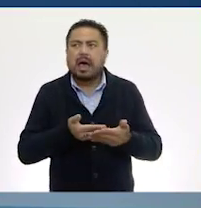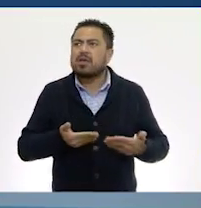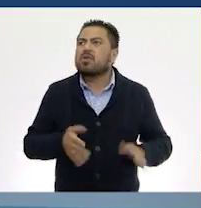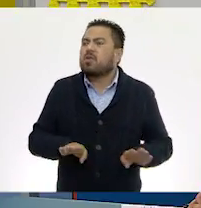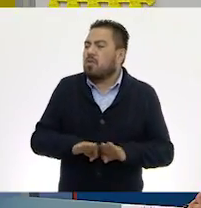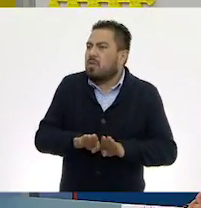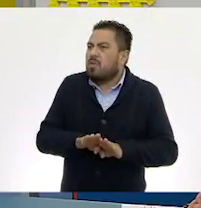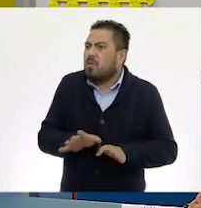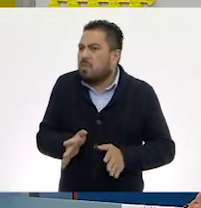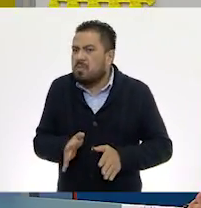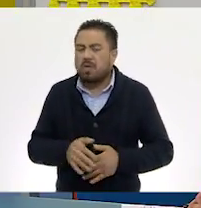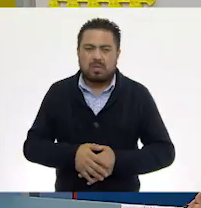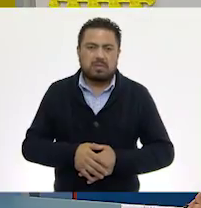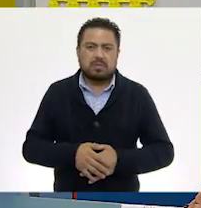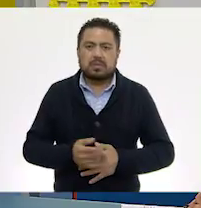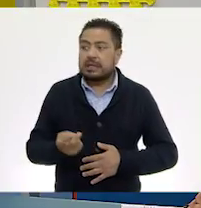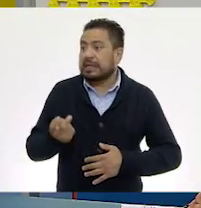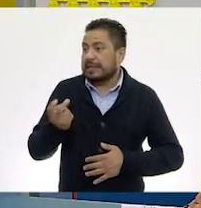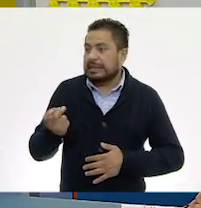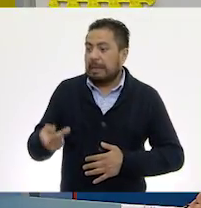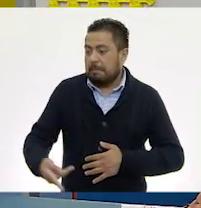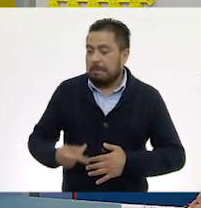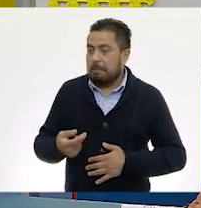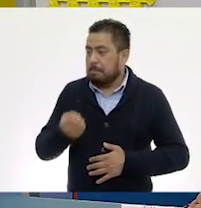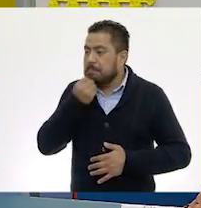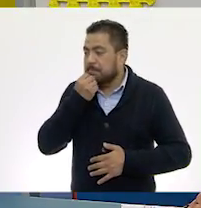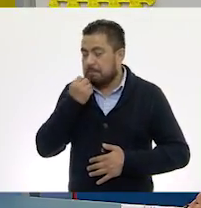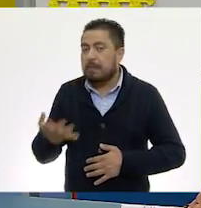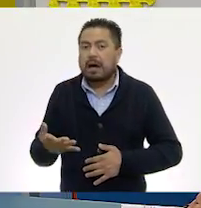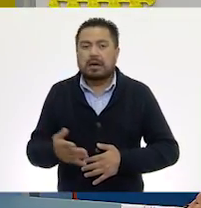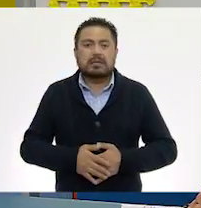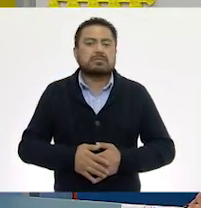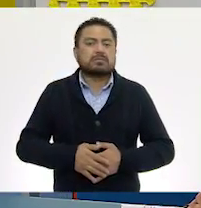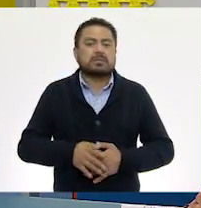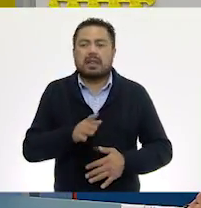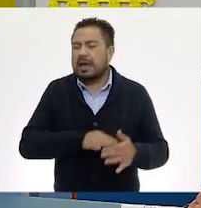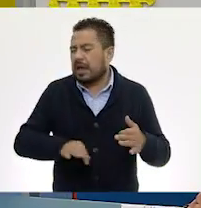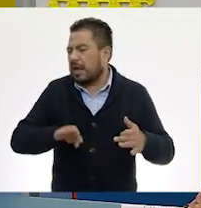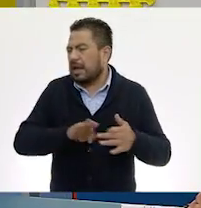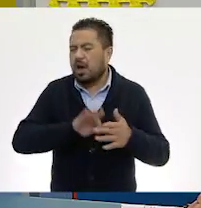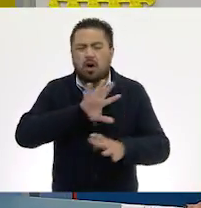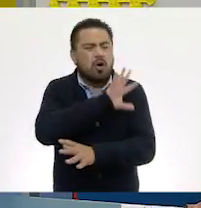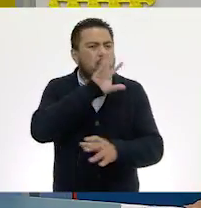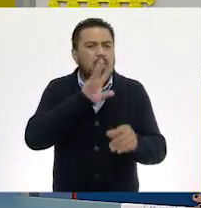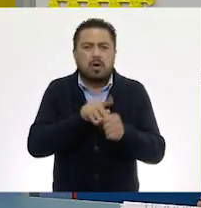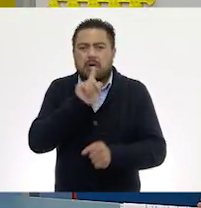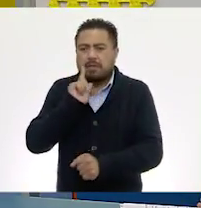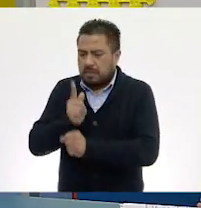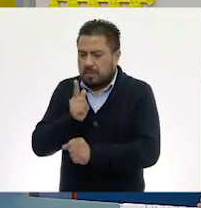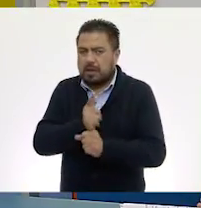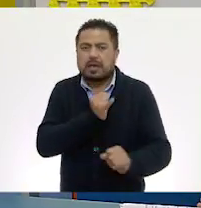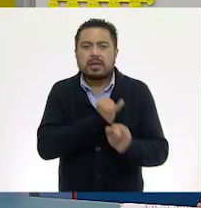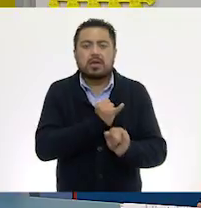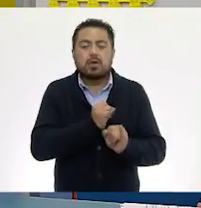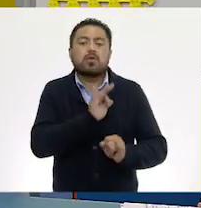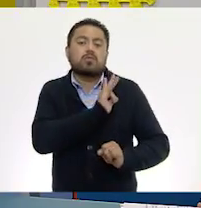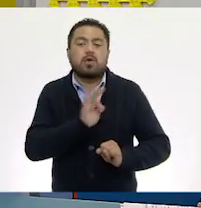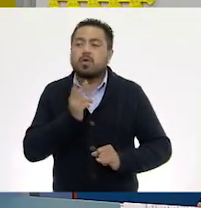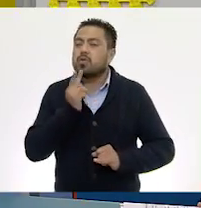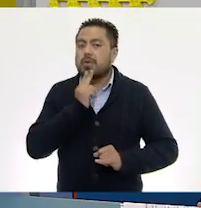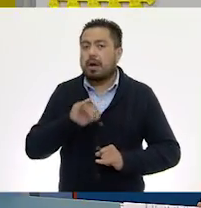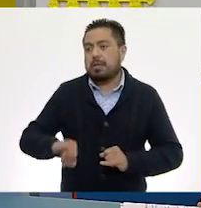entonces? Esa es una excelente pregunta, Ton. Casi todo lo que encuentras en Internet puede ser útil